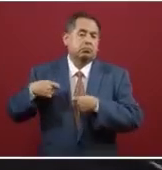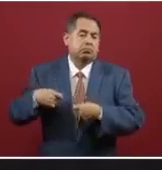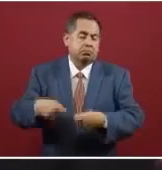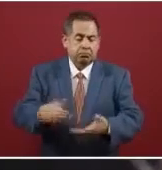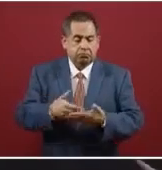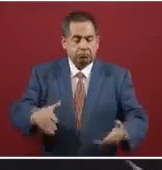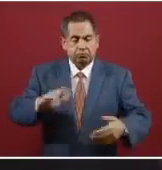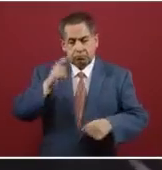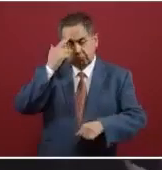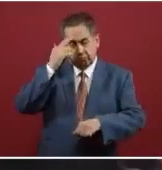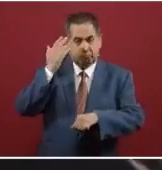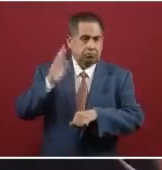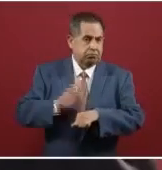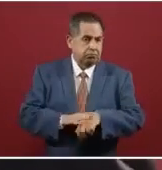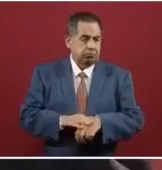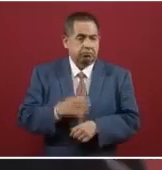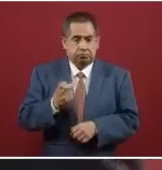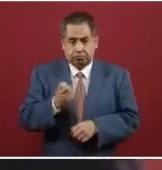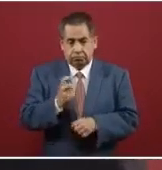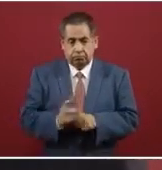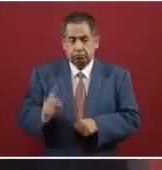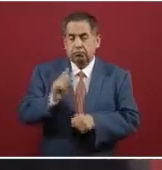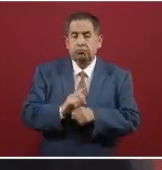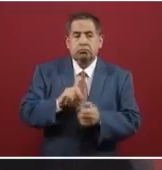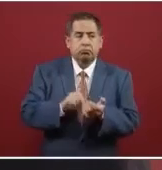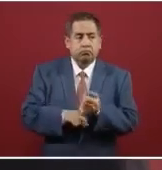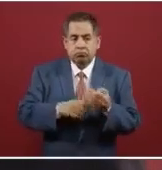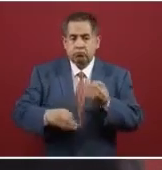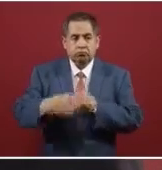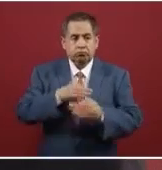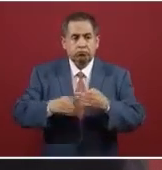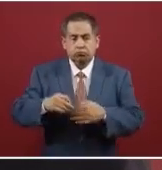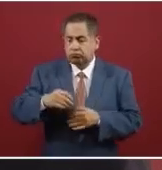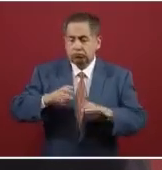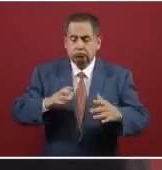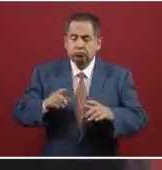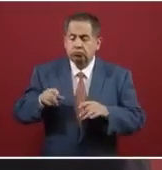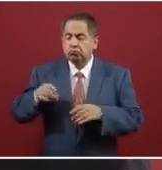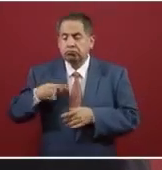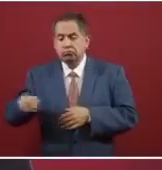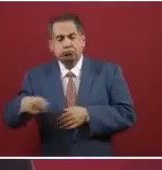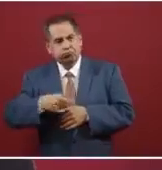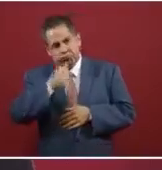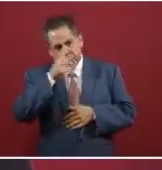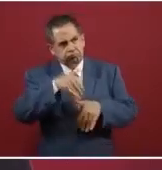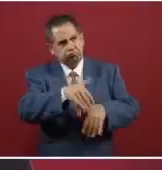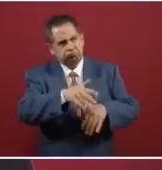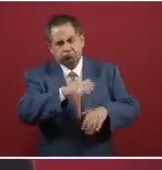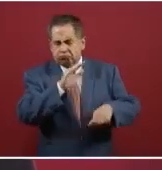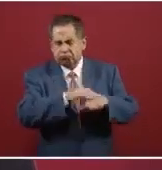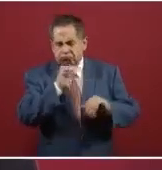es un día para la protesta, no